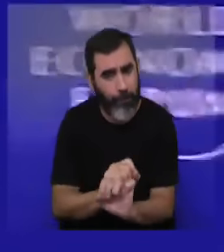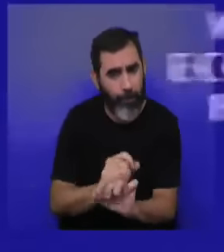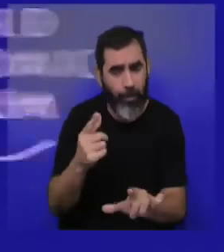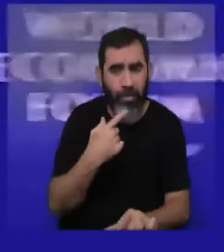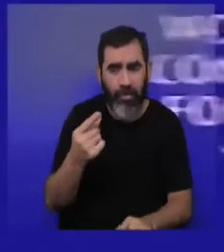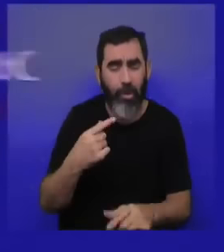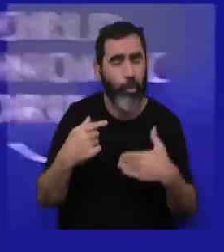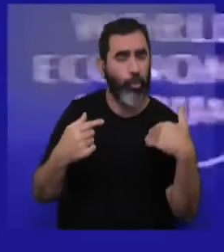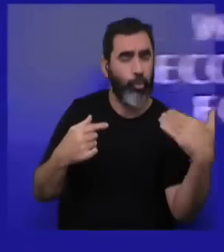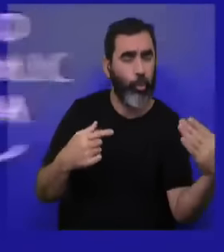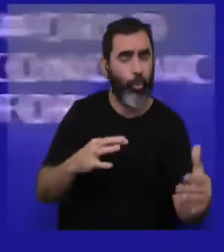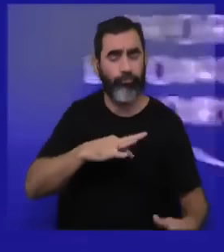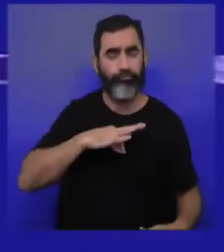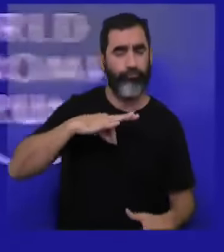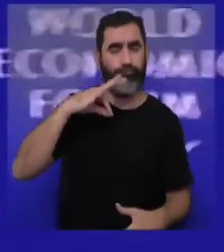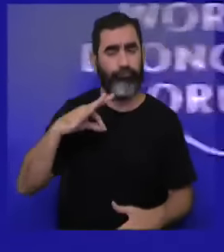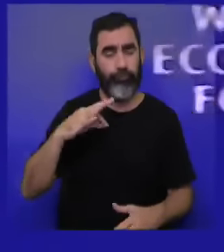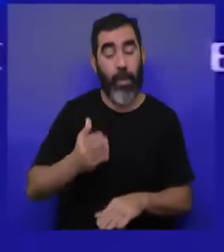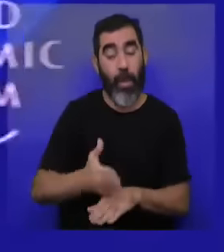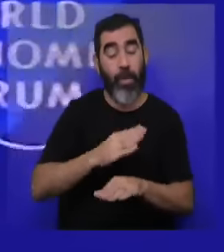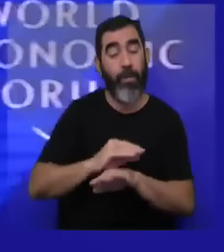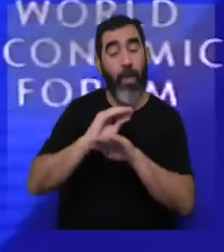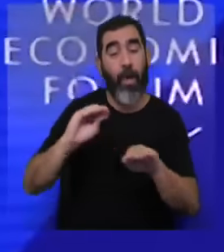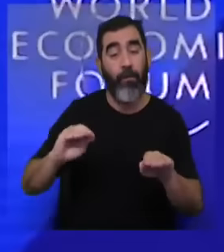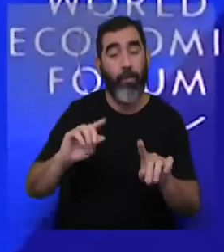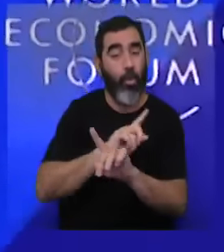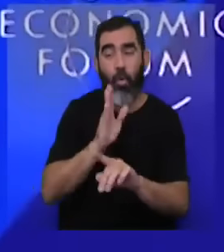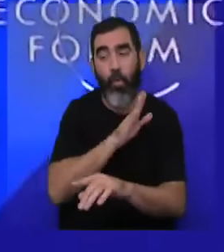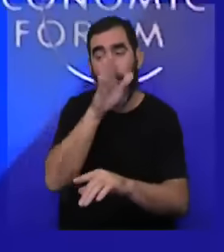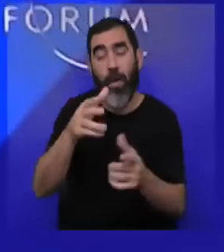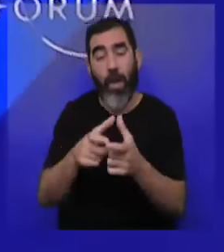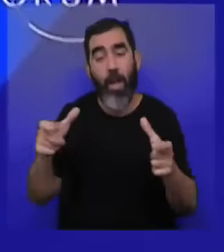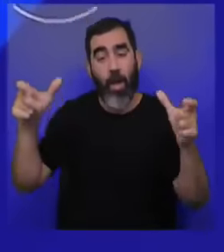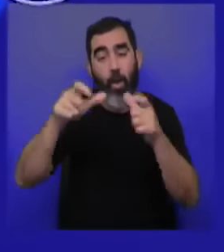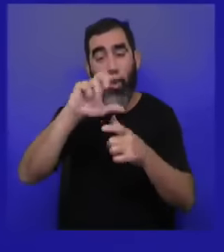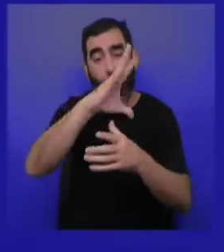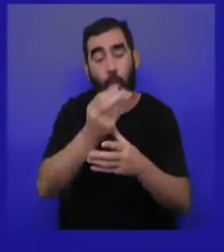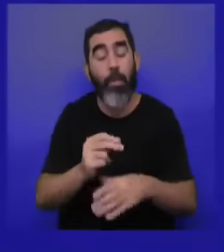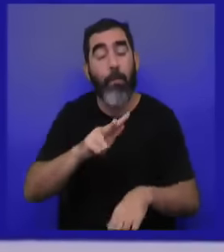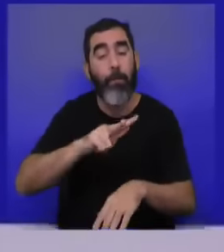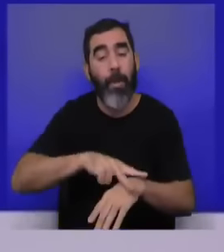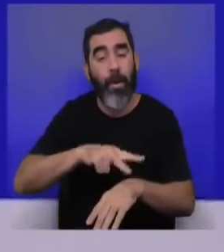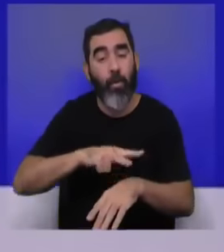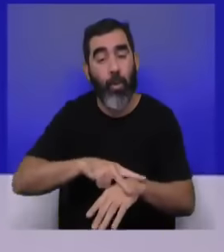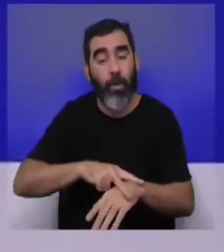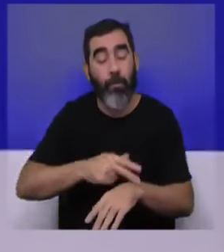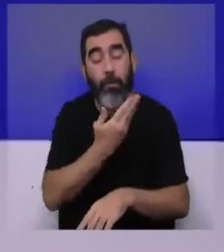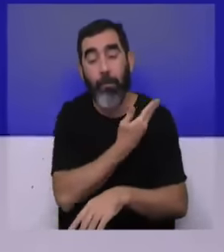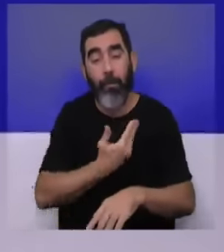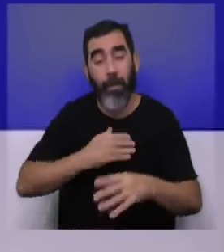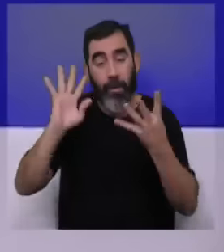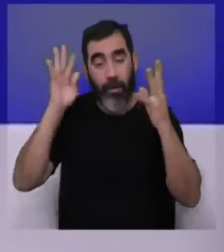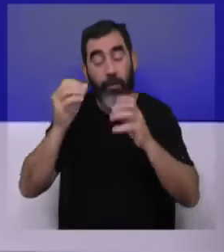tildó de zurdito con el ego inflado previo a su anuncio de que no asistirá a a la Cumbre del mercosur en Paraguay el presidente argentino